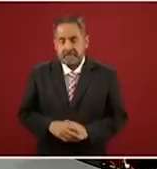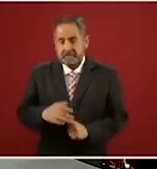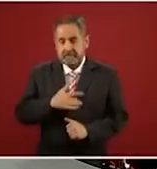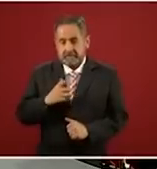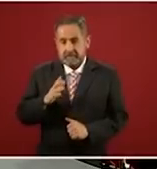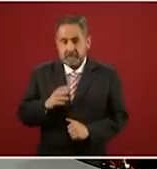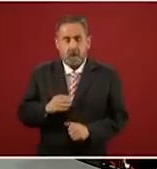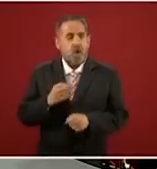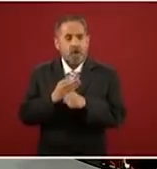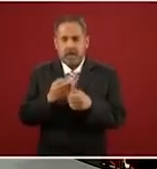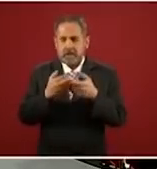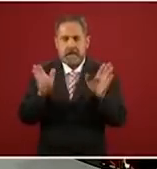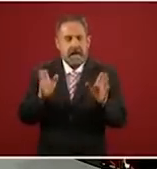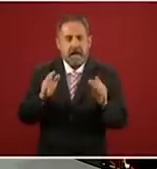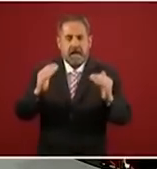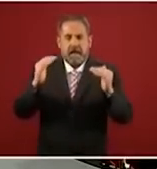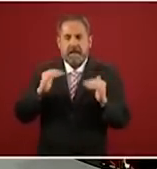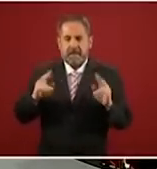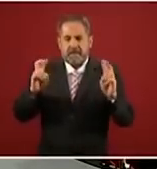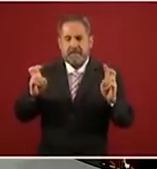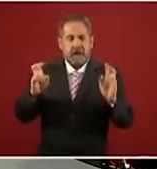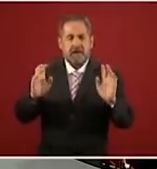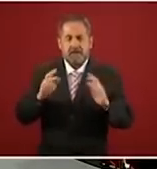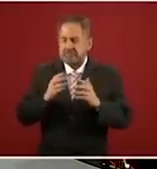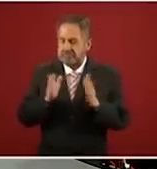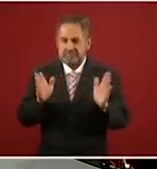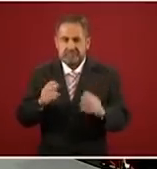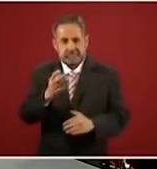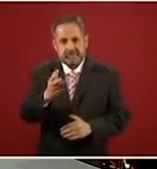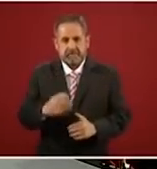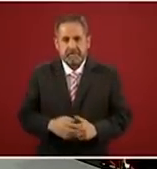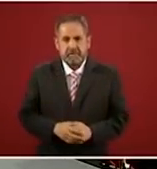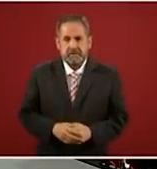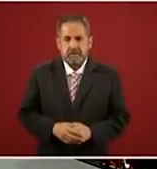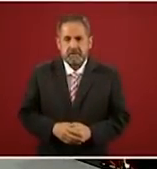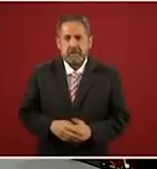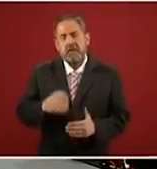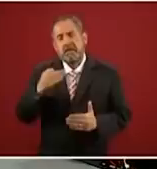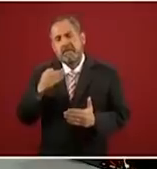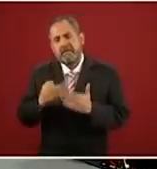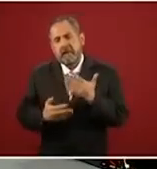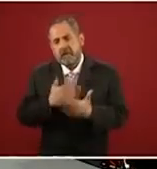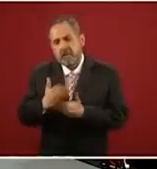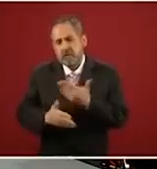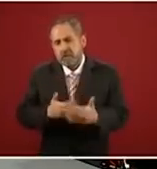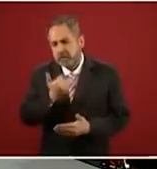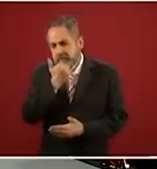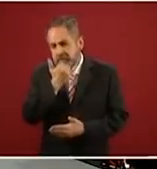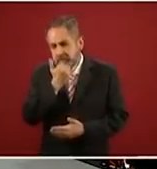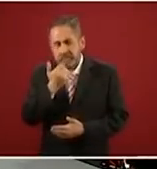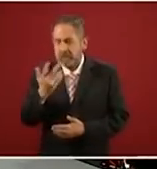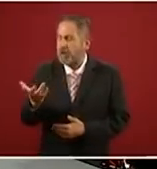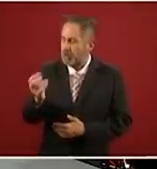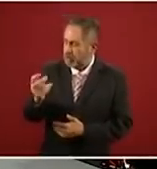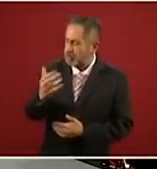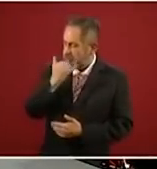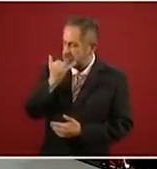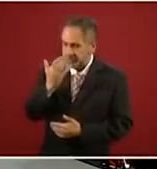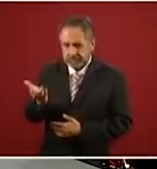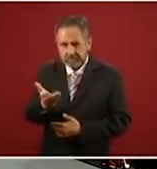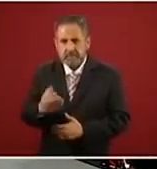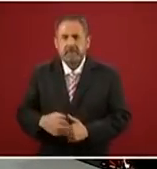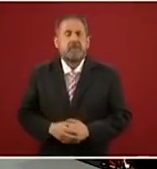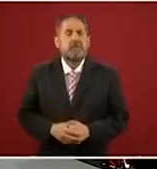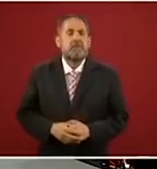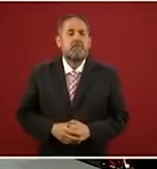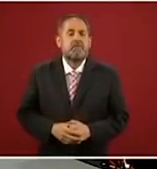abrimos tal vez perdón perdón buenos